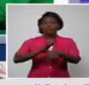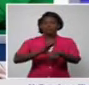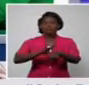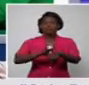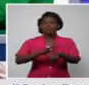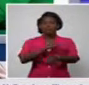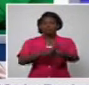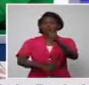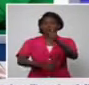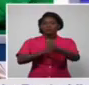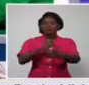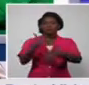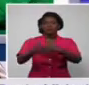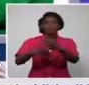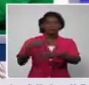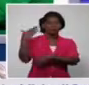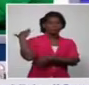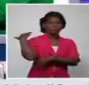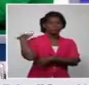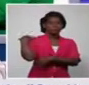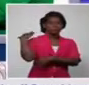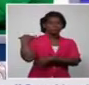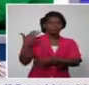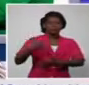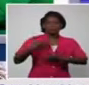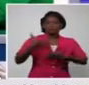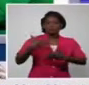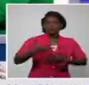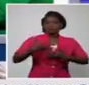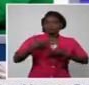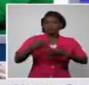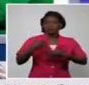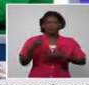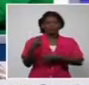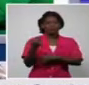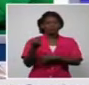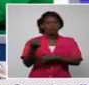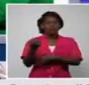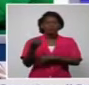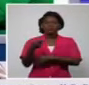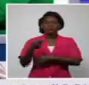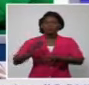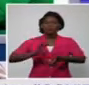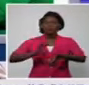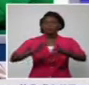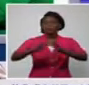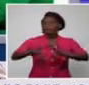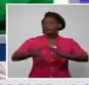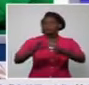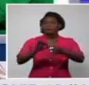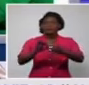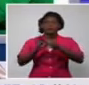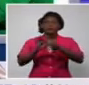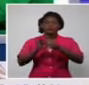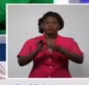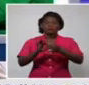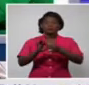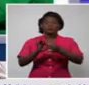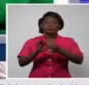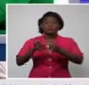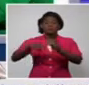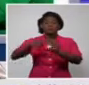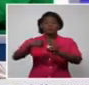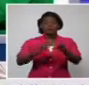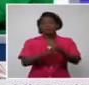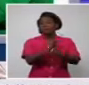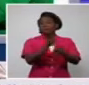enfermedad pulmonar obstructiva crónica, una enfermedad que se complica mucho con la COVID